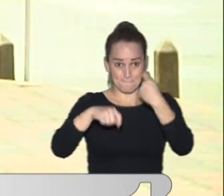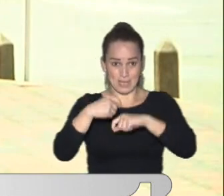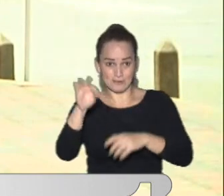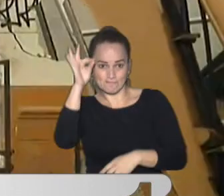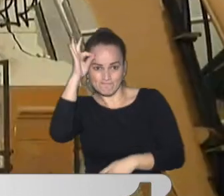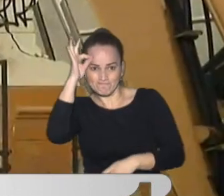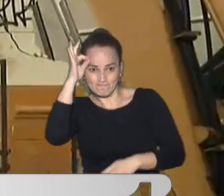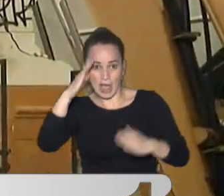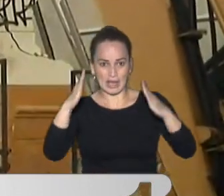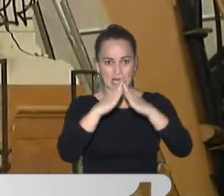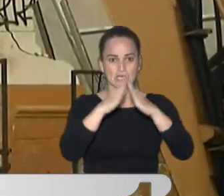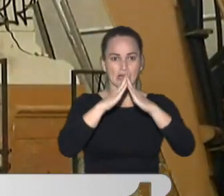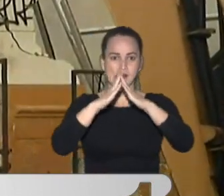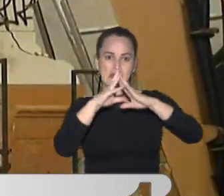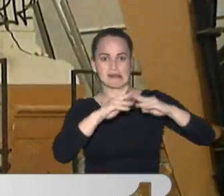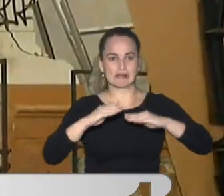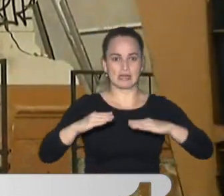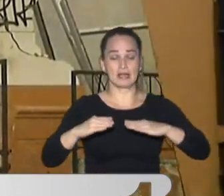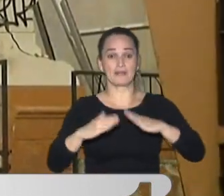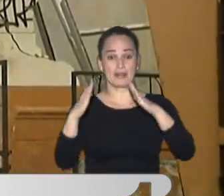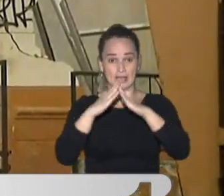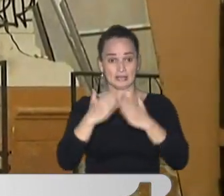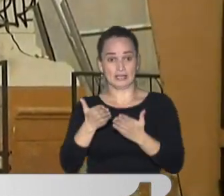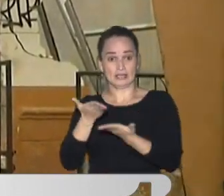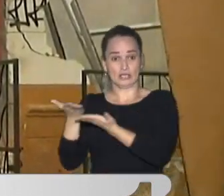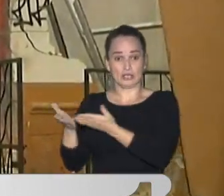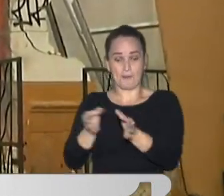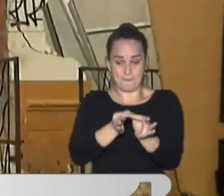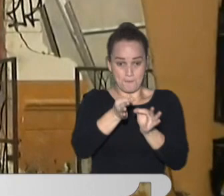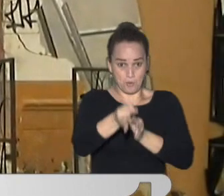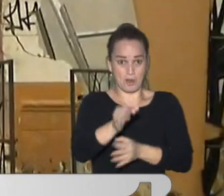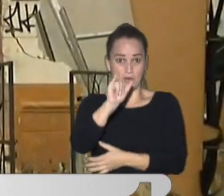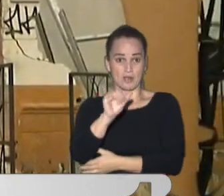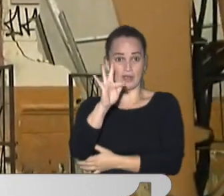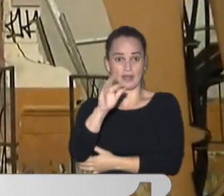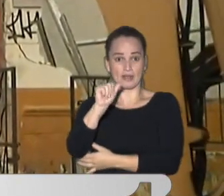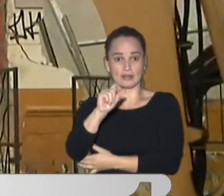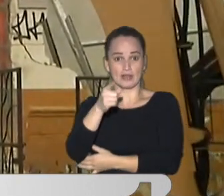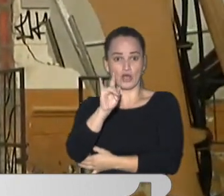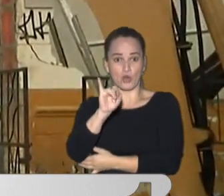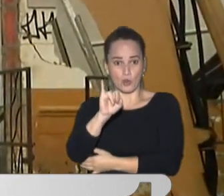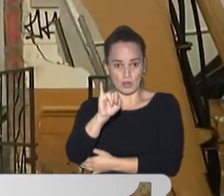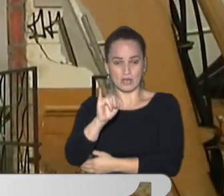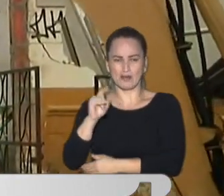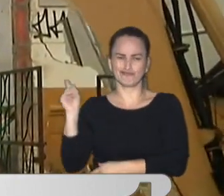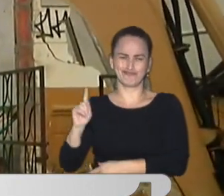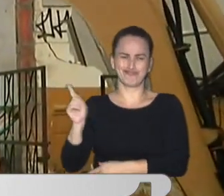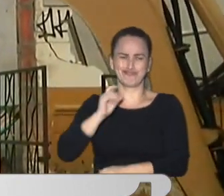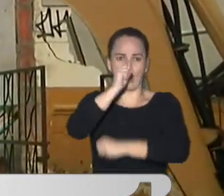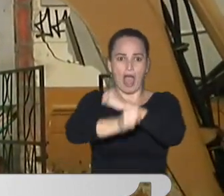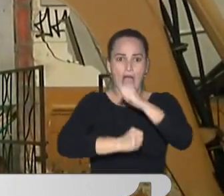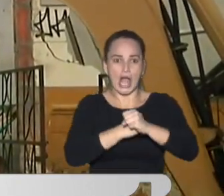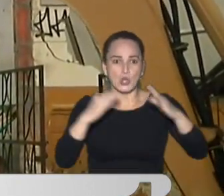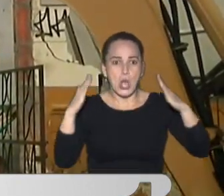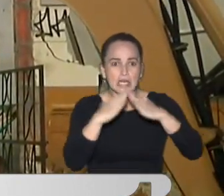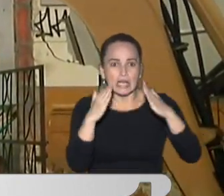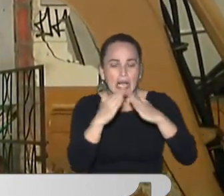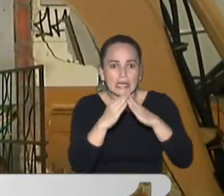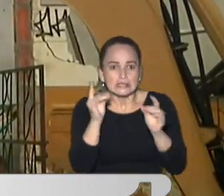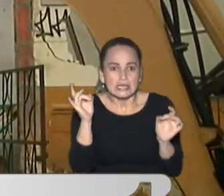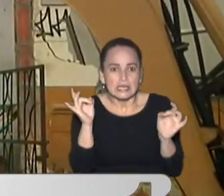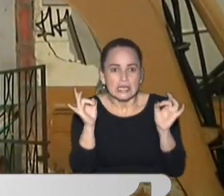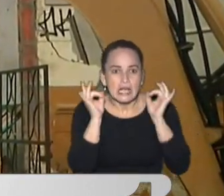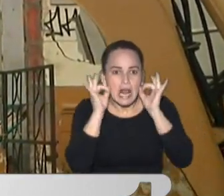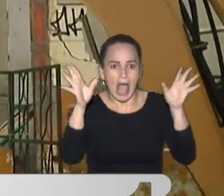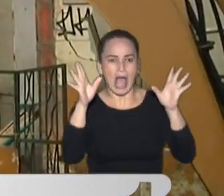estupefacientes. Esta vivienda, ubicada en el municipio de Itagüí, Antioquia, por años fue considerada como la casa del terror. Allí se cometían